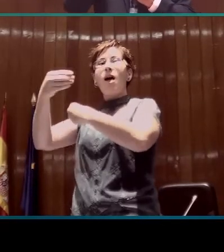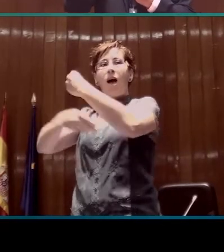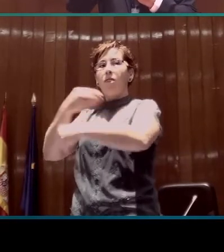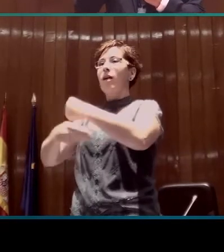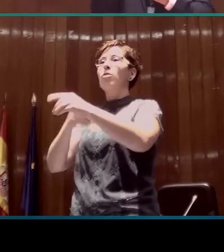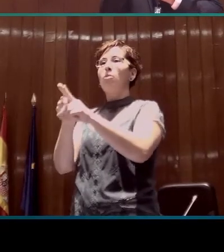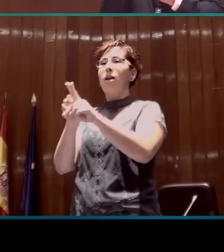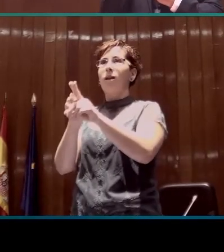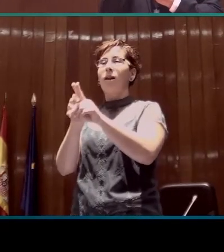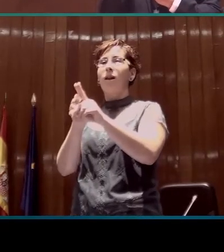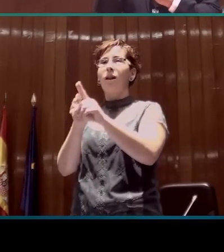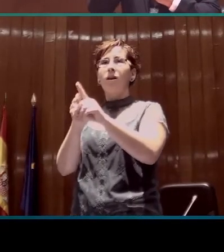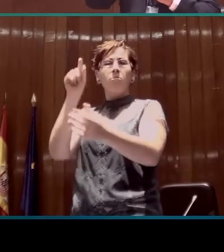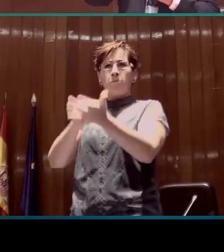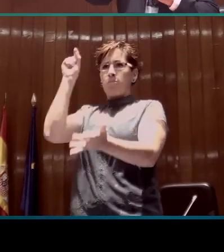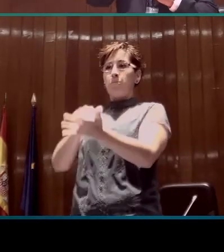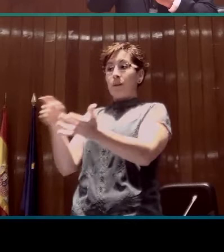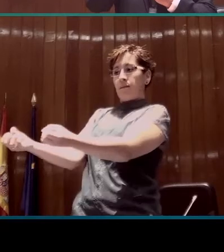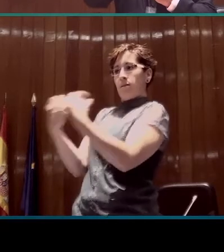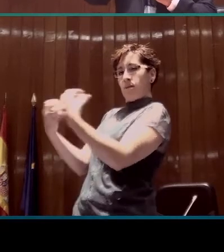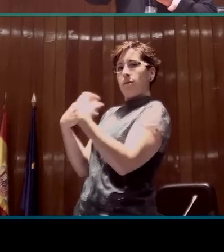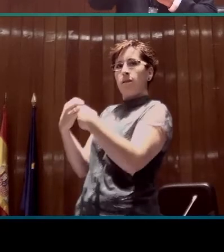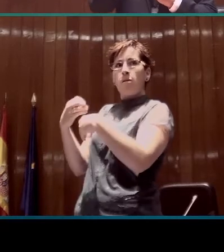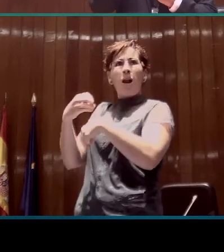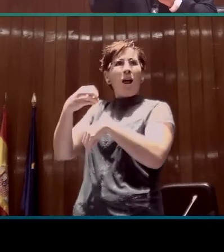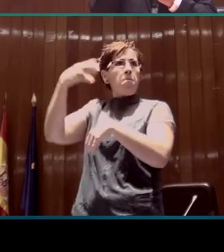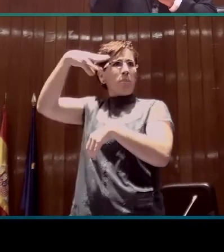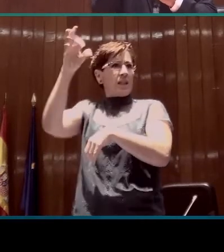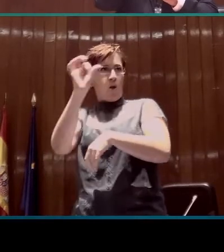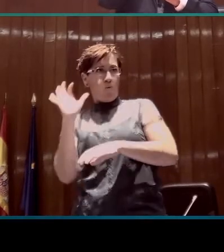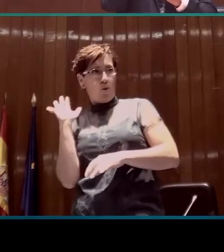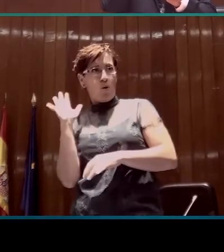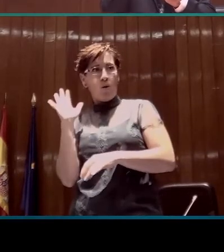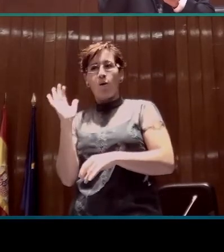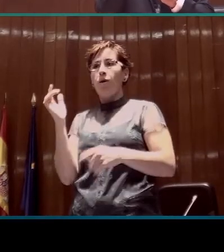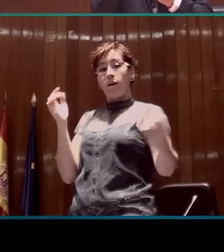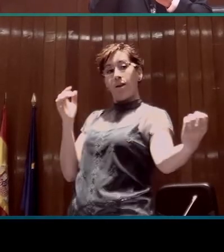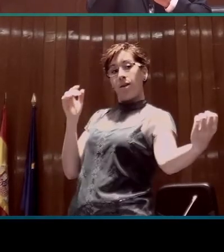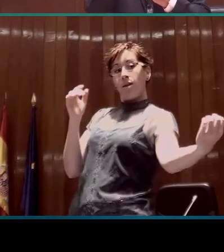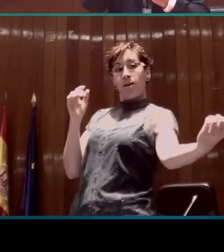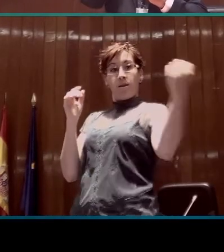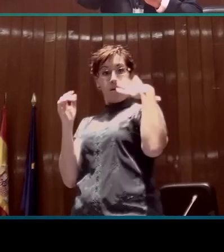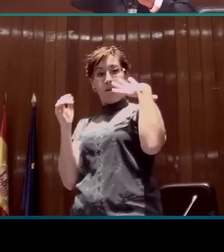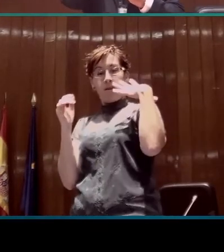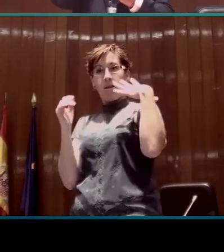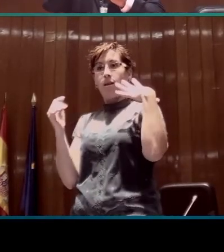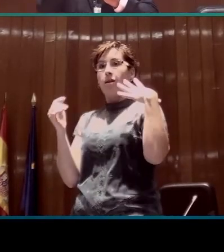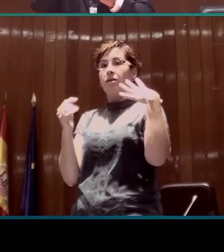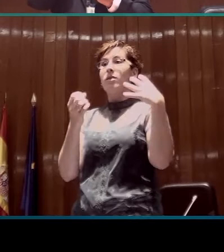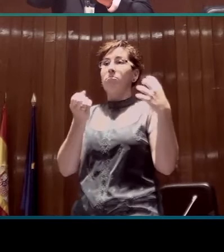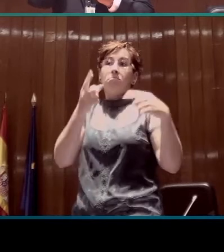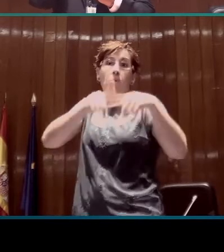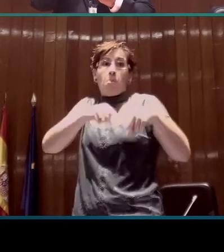forma que sabemos al milisegundo cómo está sincronizada la presentación de la información con